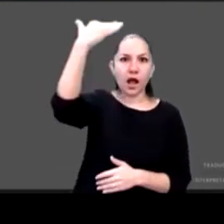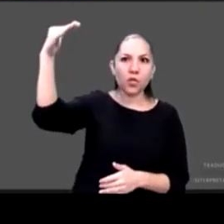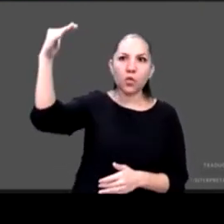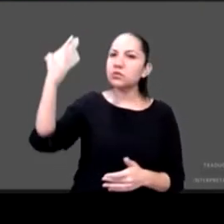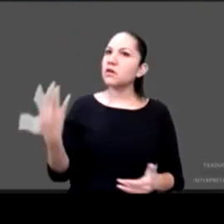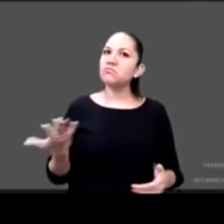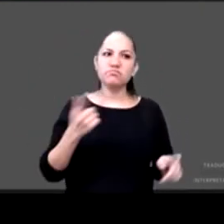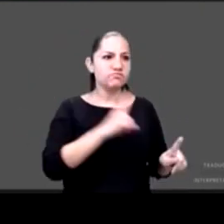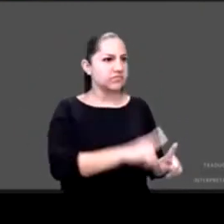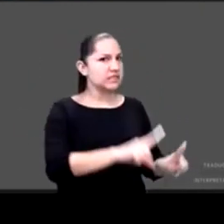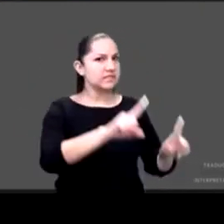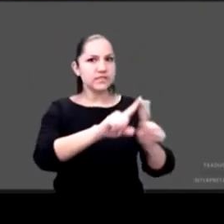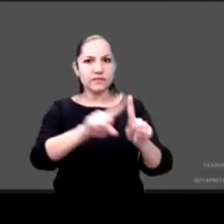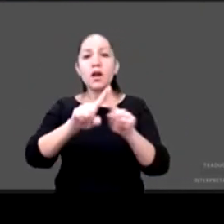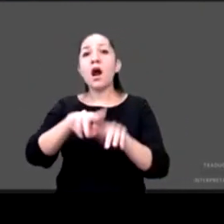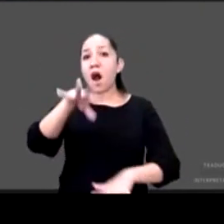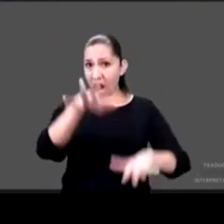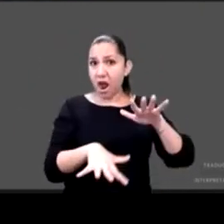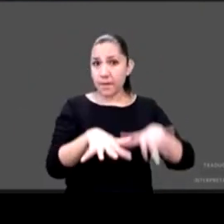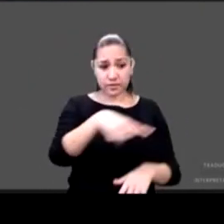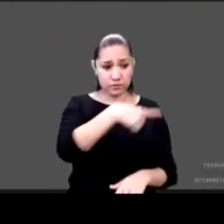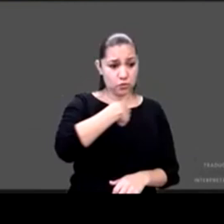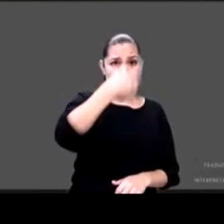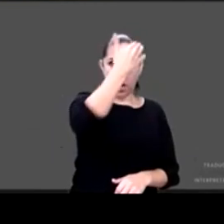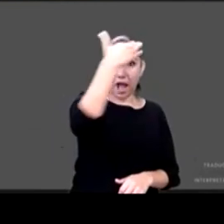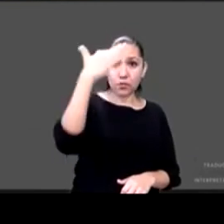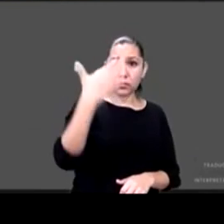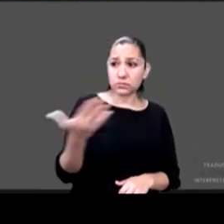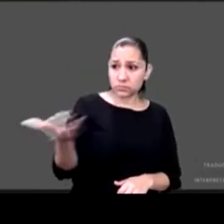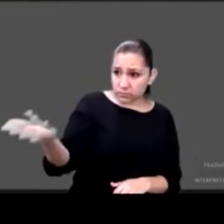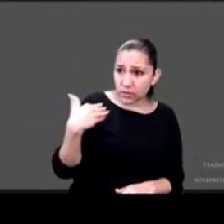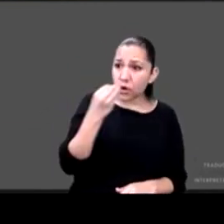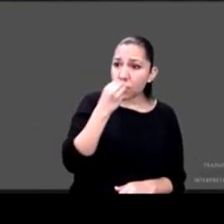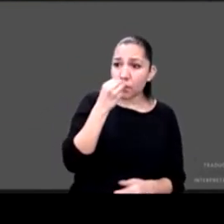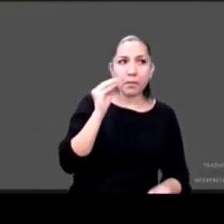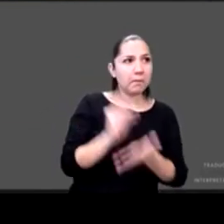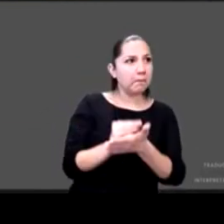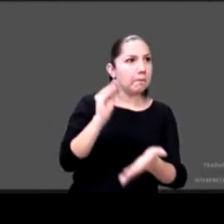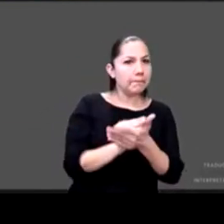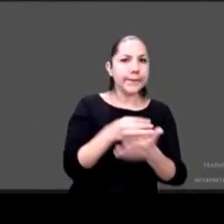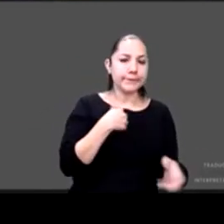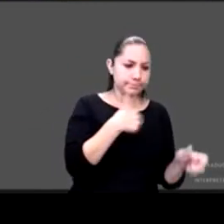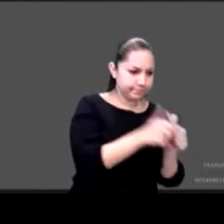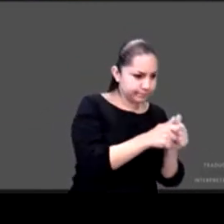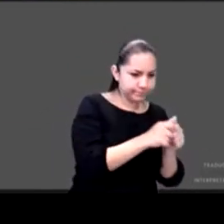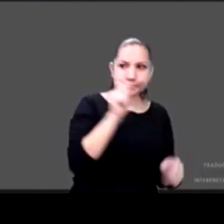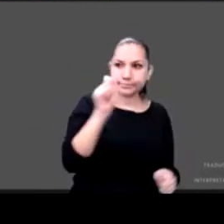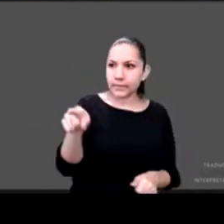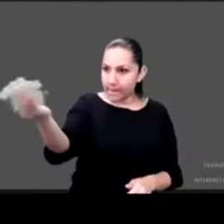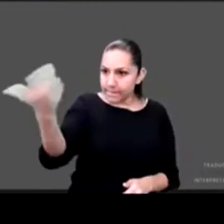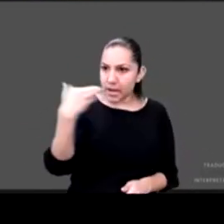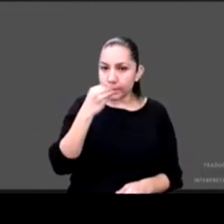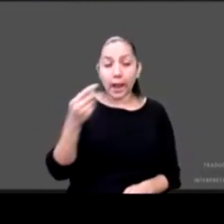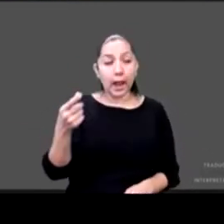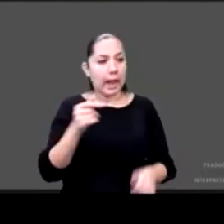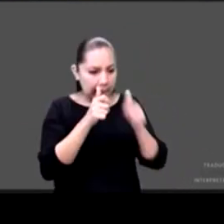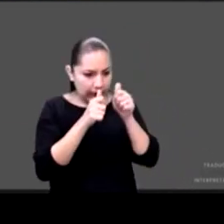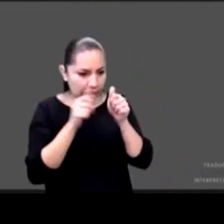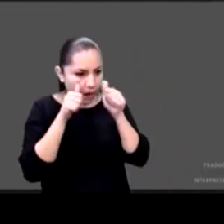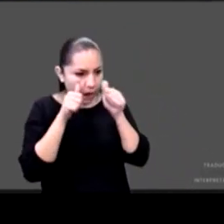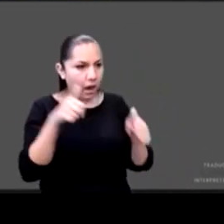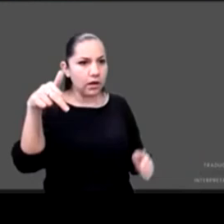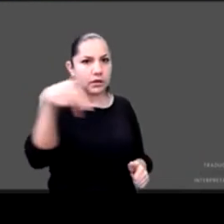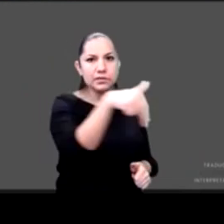¿ya vas a comer? ¿O qué vas a hacer? Porque como si estuviéramos muy lejos. Pero es que a veces también la dinámica del trabajo, como lo estamos haciendo